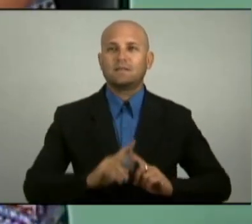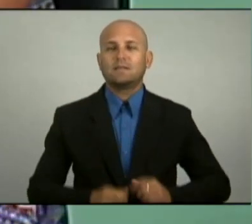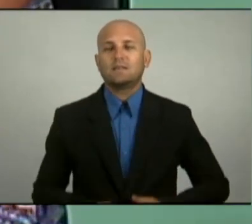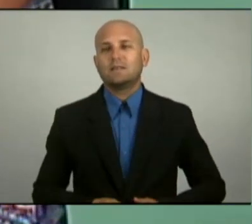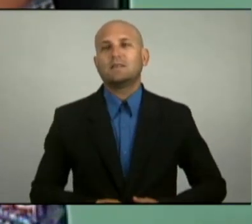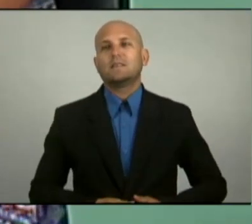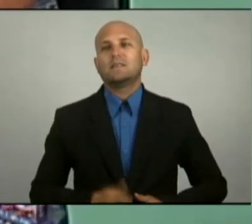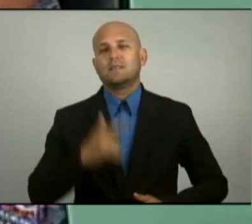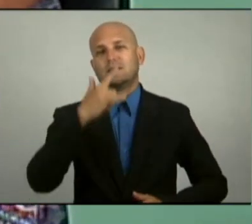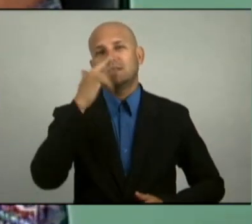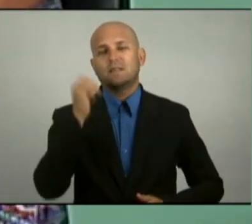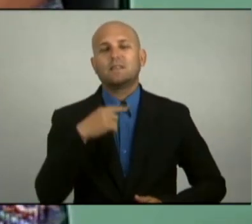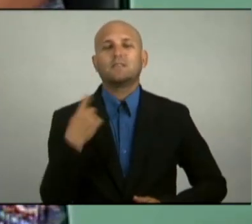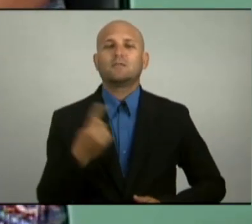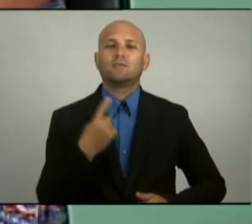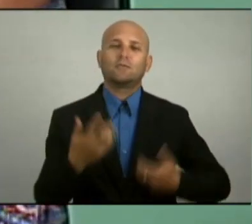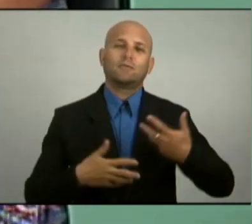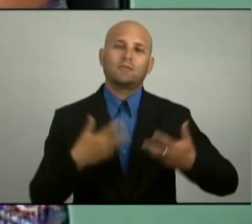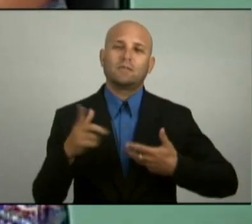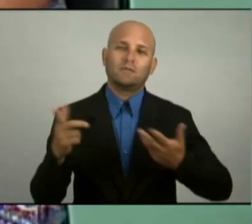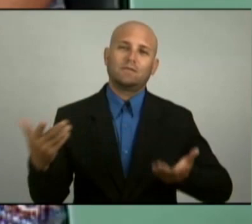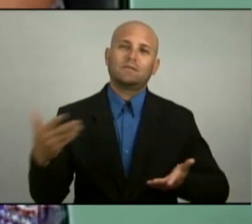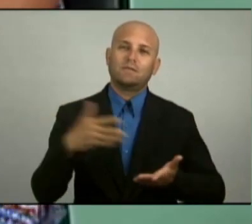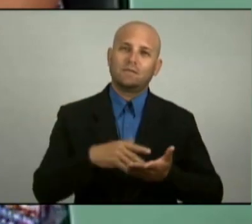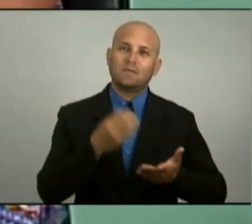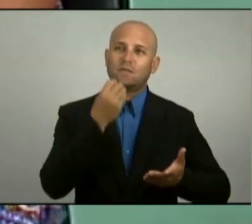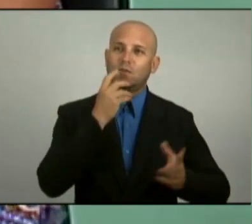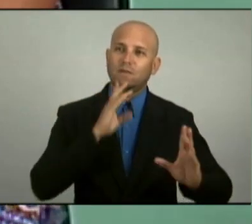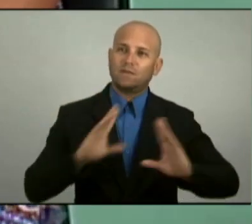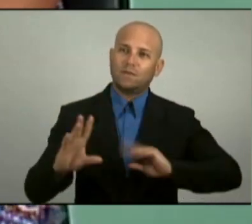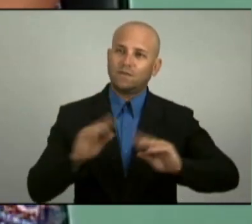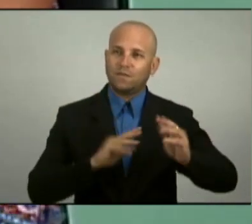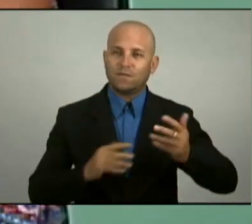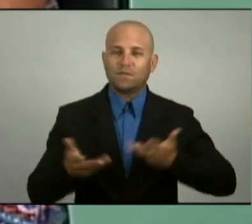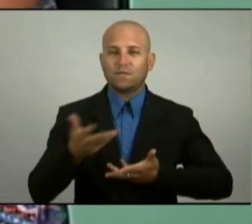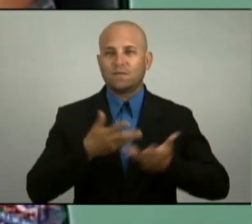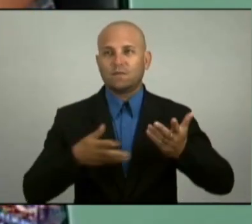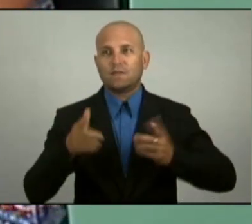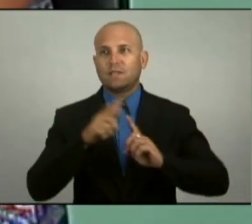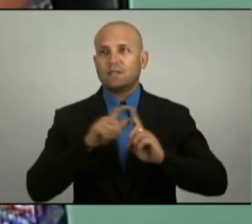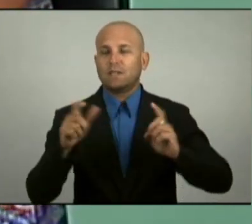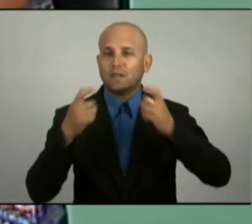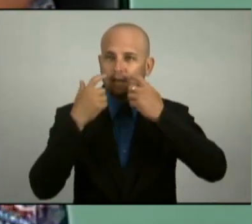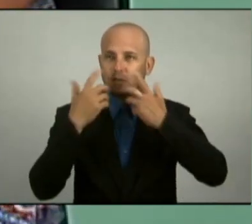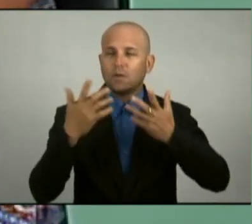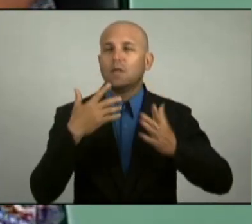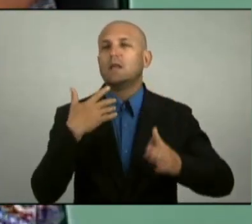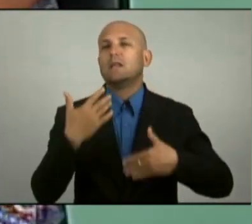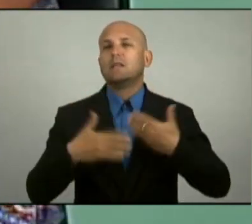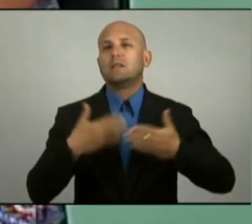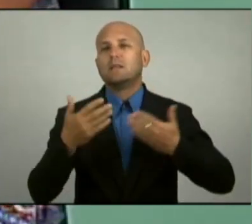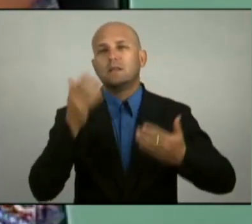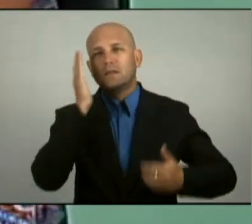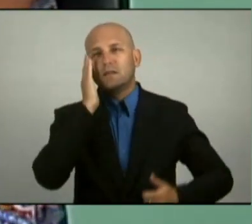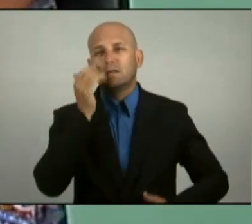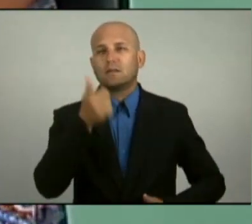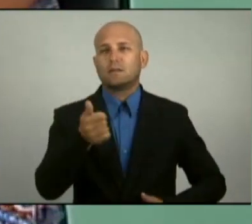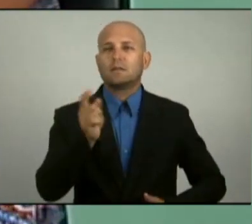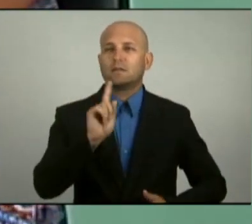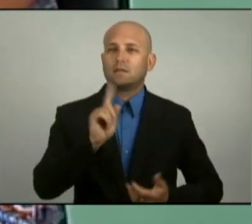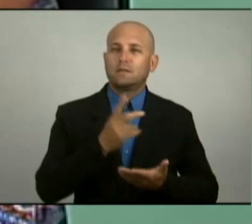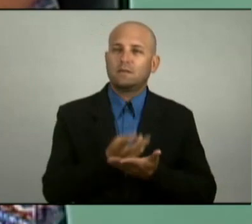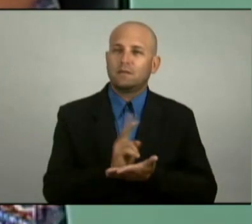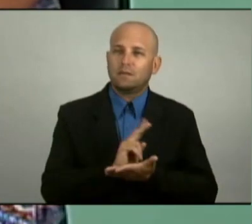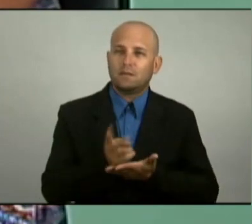oportunidad es nuestra y de los televidentes poder dialogar acerca de temas como este de los trastornos del sueño que